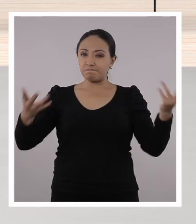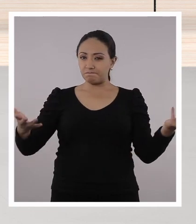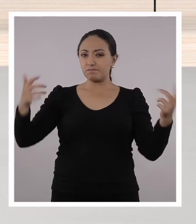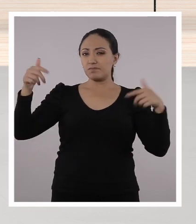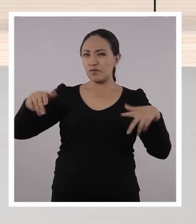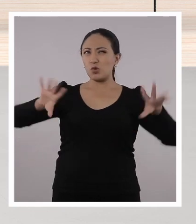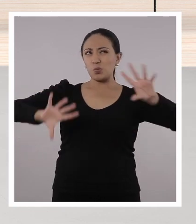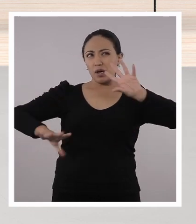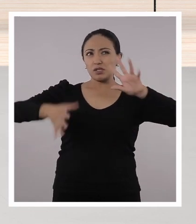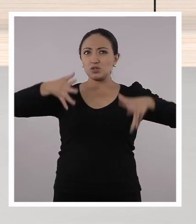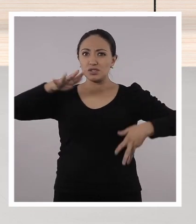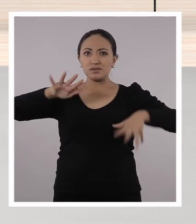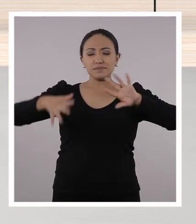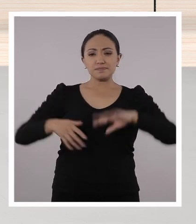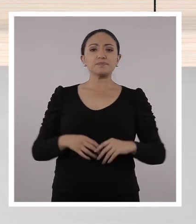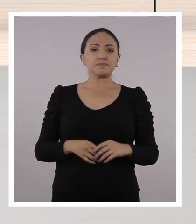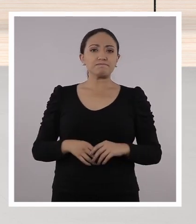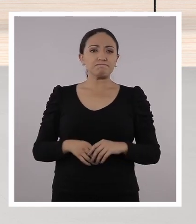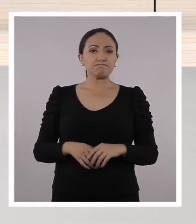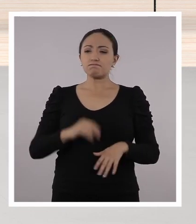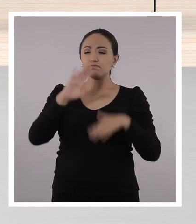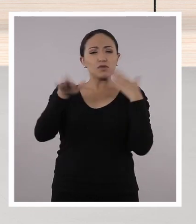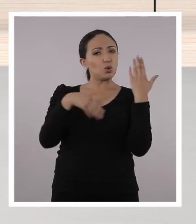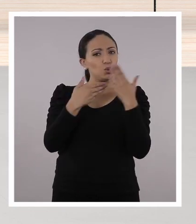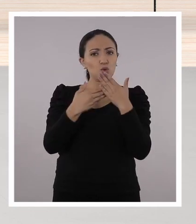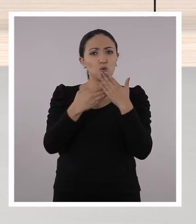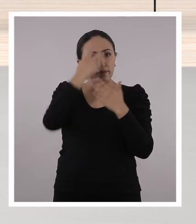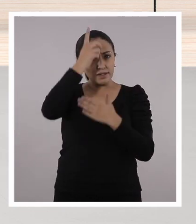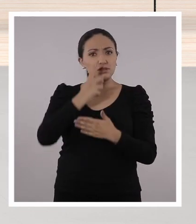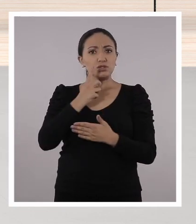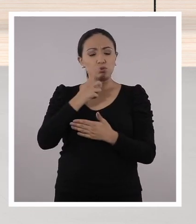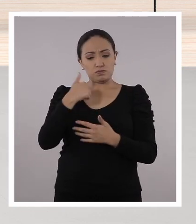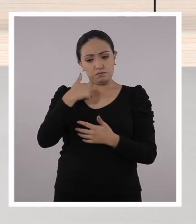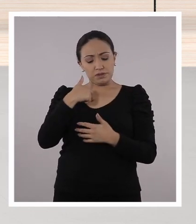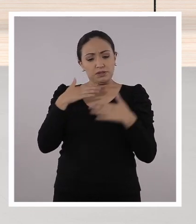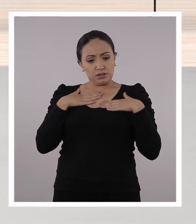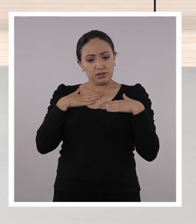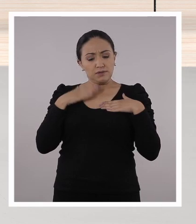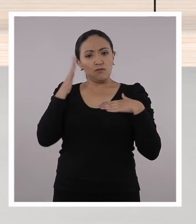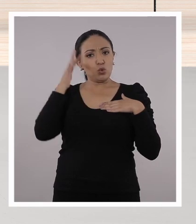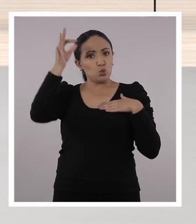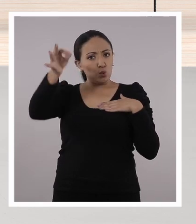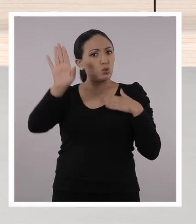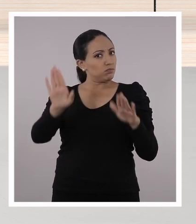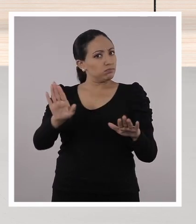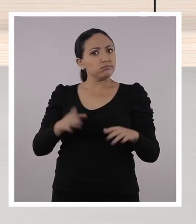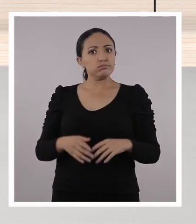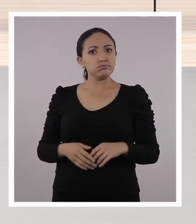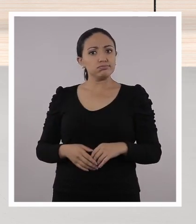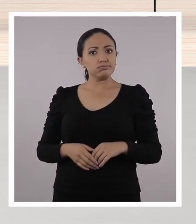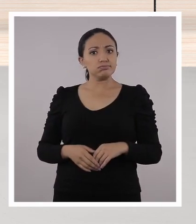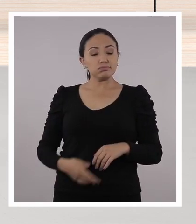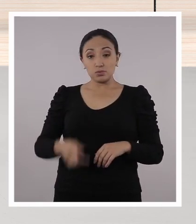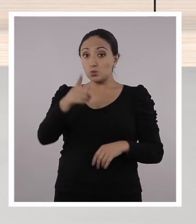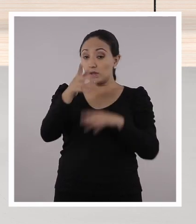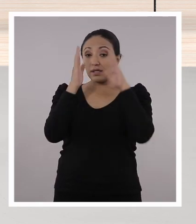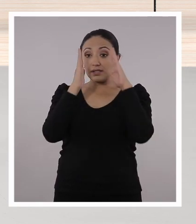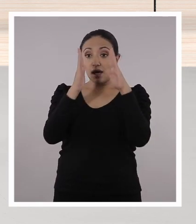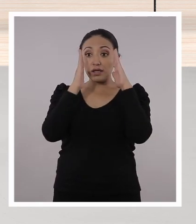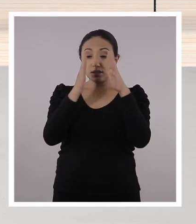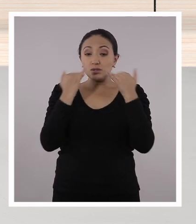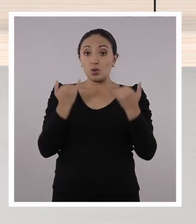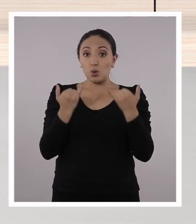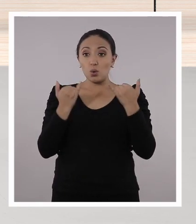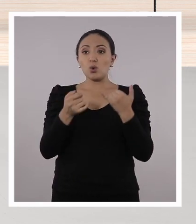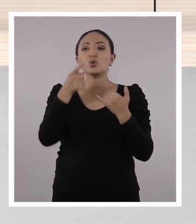Esto para saber más o menos que todas las acciones que nosotros tomamos marcan nuestro futuro. Así que pongan